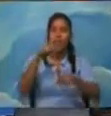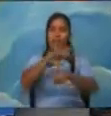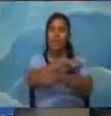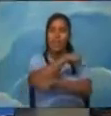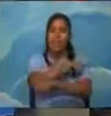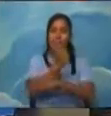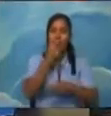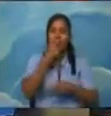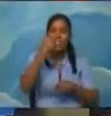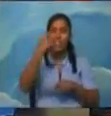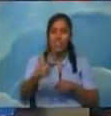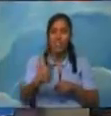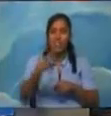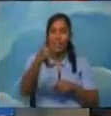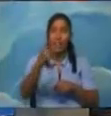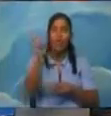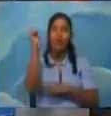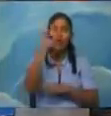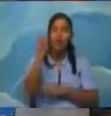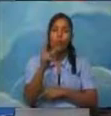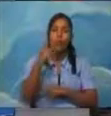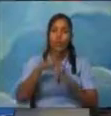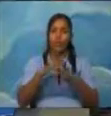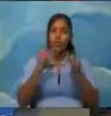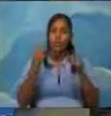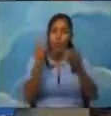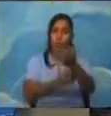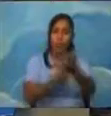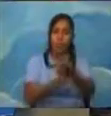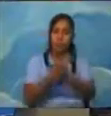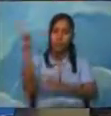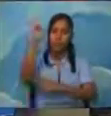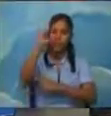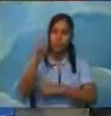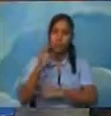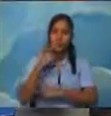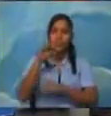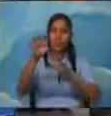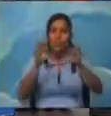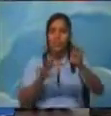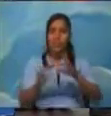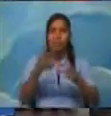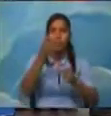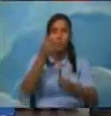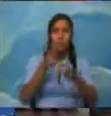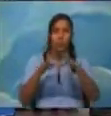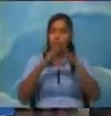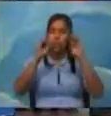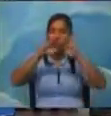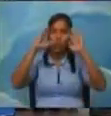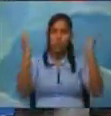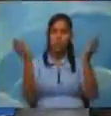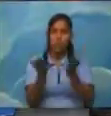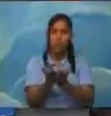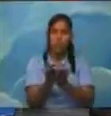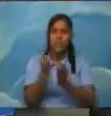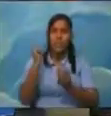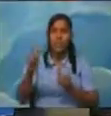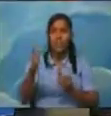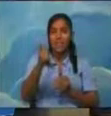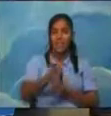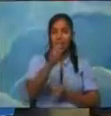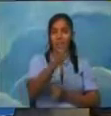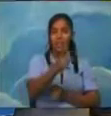en Italia, Uruguay, Paraguay, un poquito de judíos regados por todo el mundo. Y la